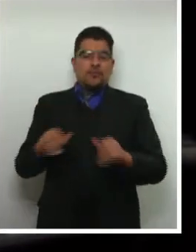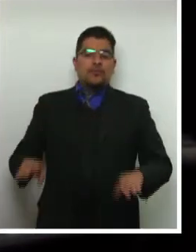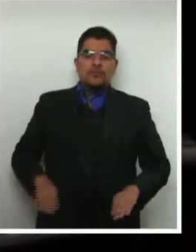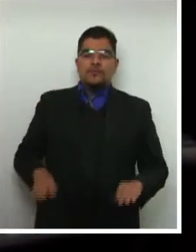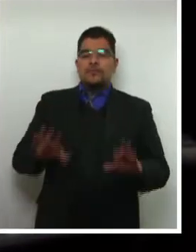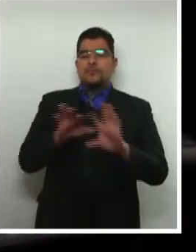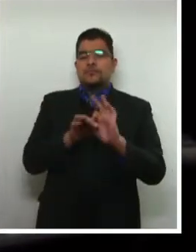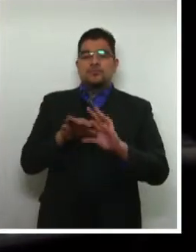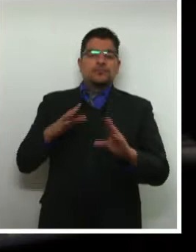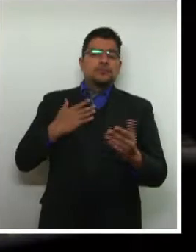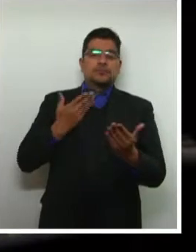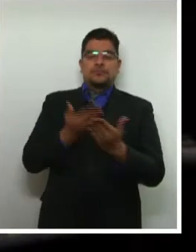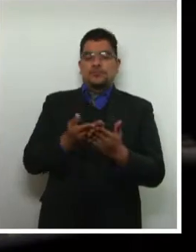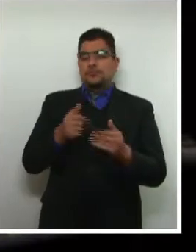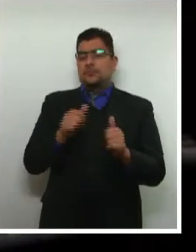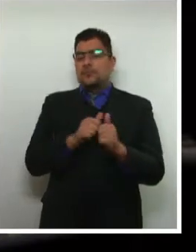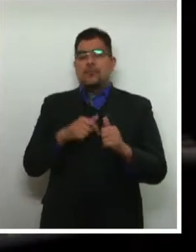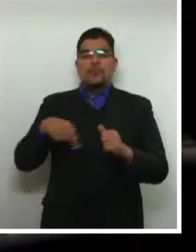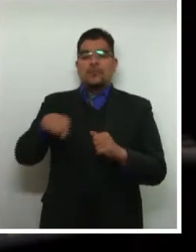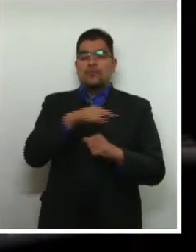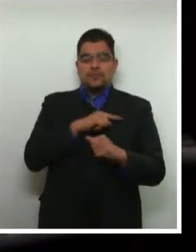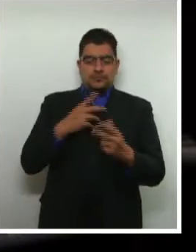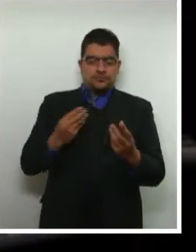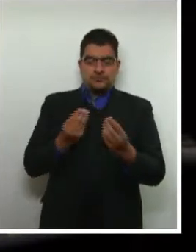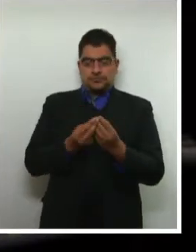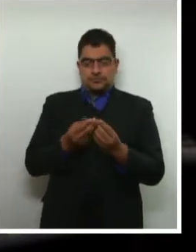la presencia de